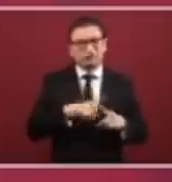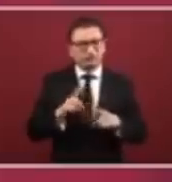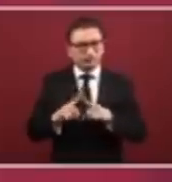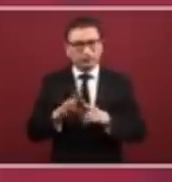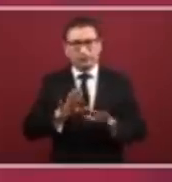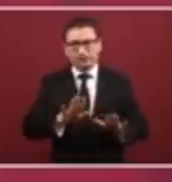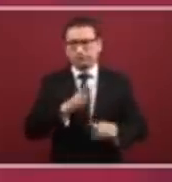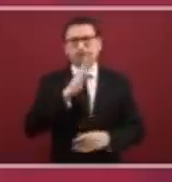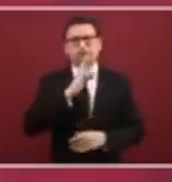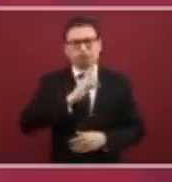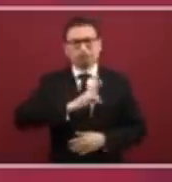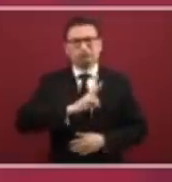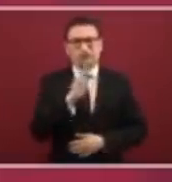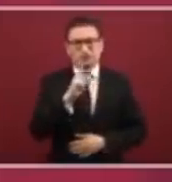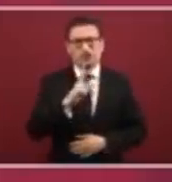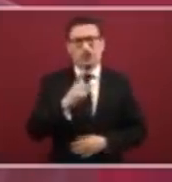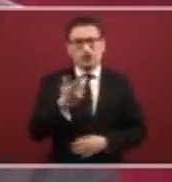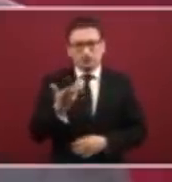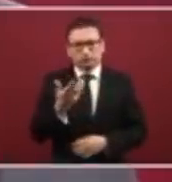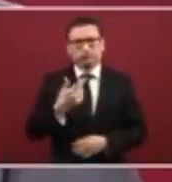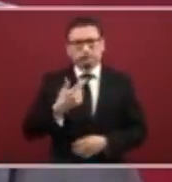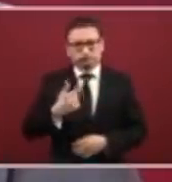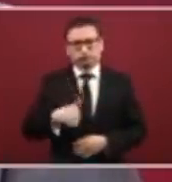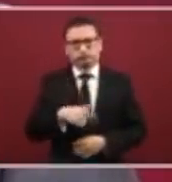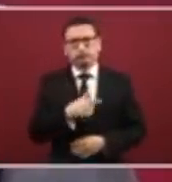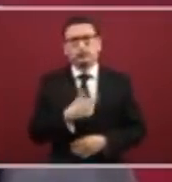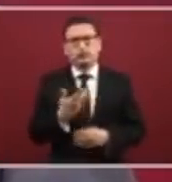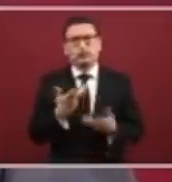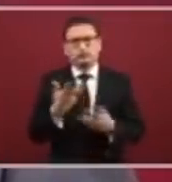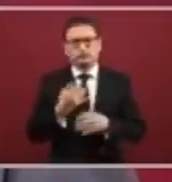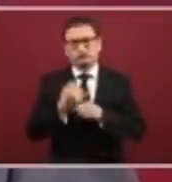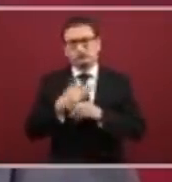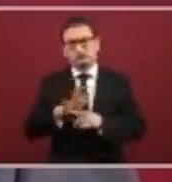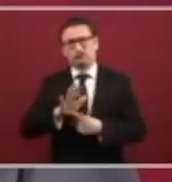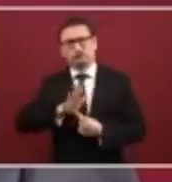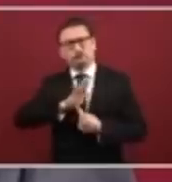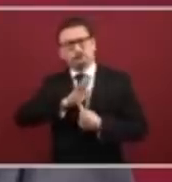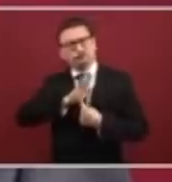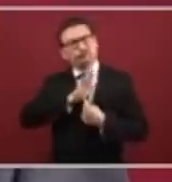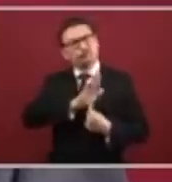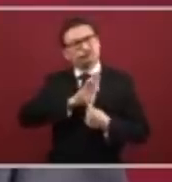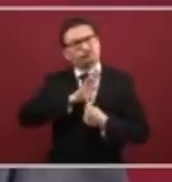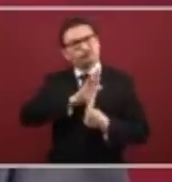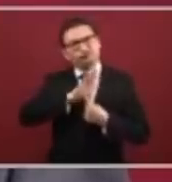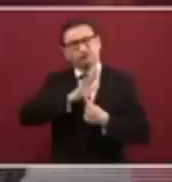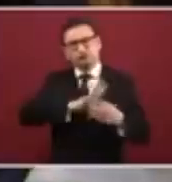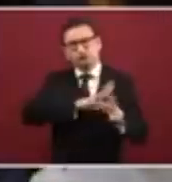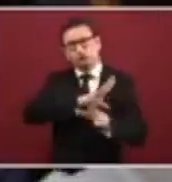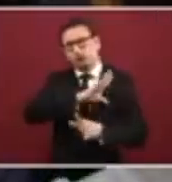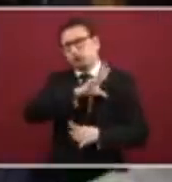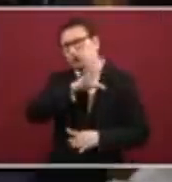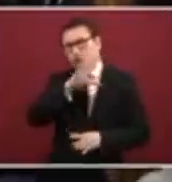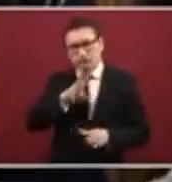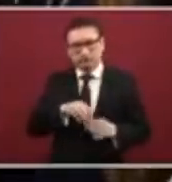Entonces es mejor que tengan toda la información, todos los elementos.